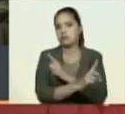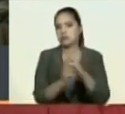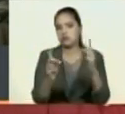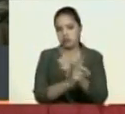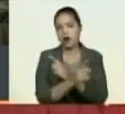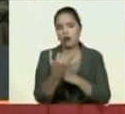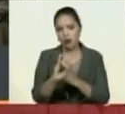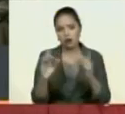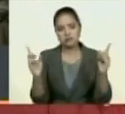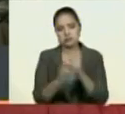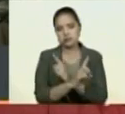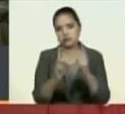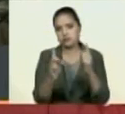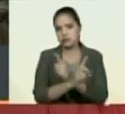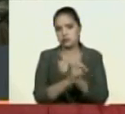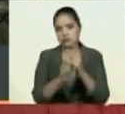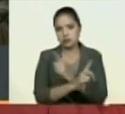mantenido.